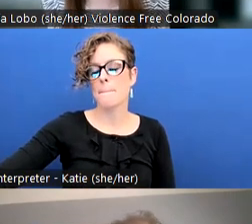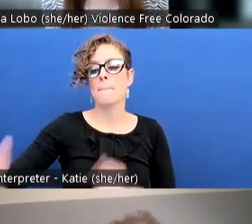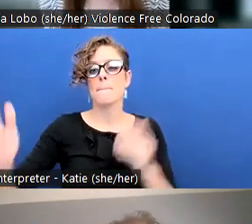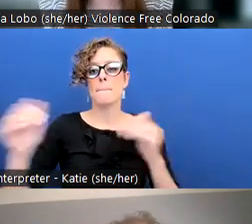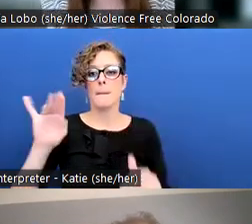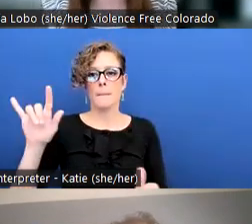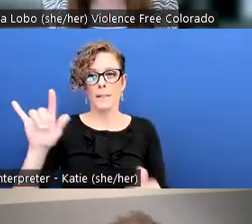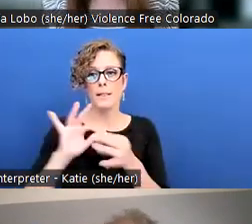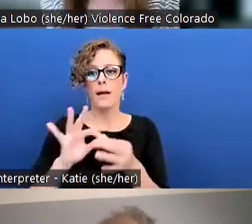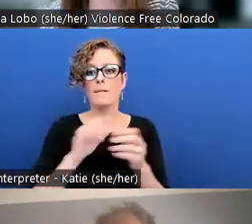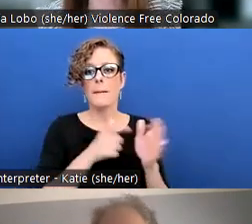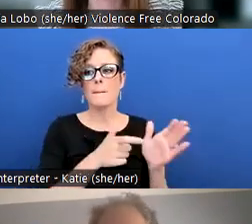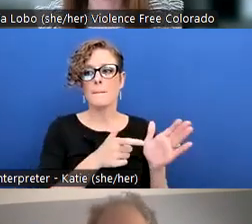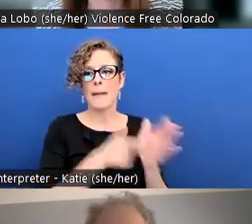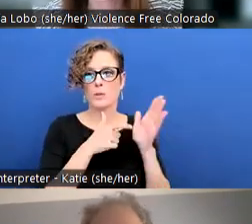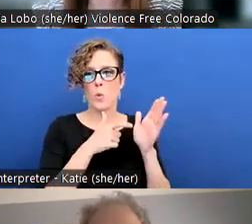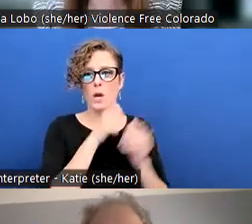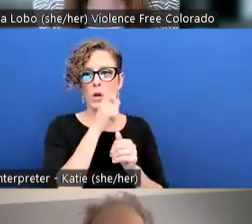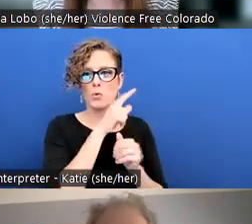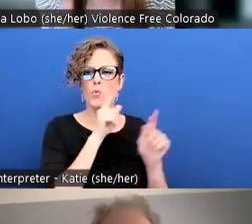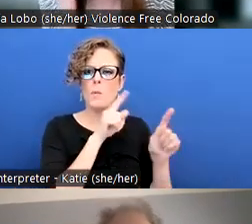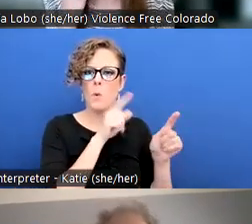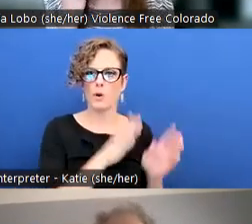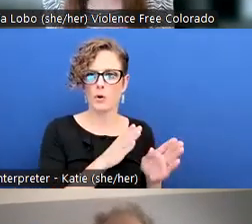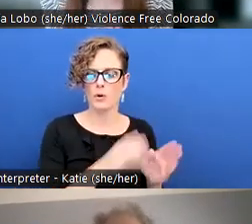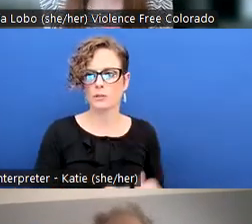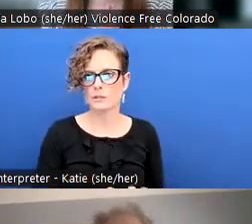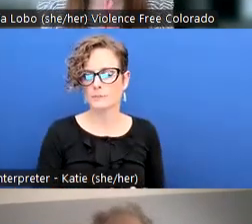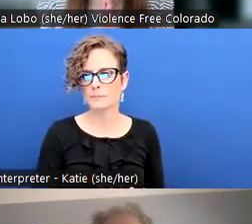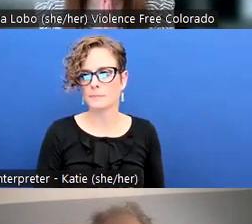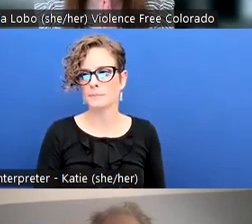1240 tiene que ver con los informadores obligados.